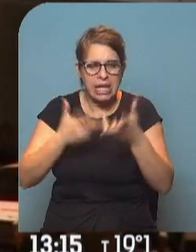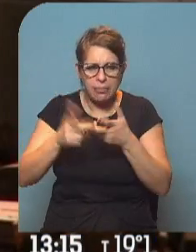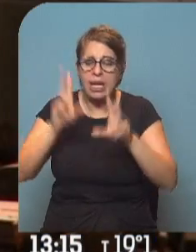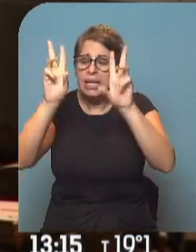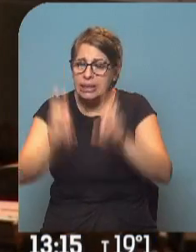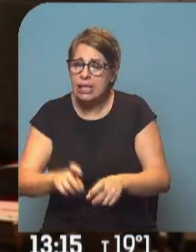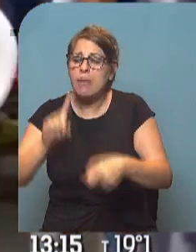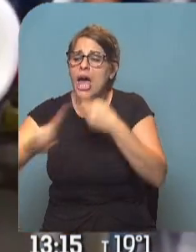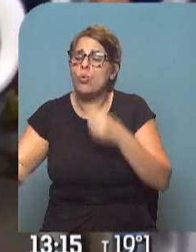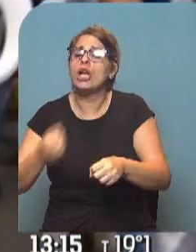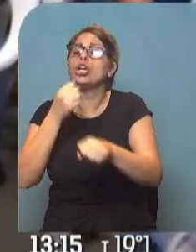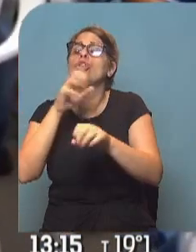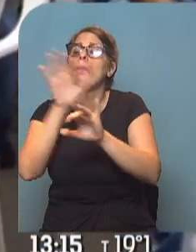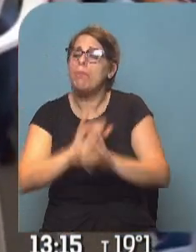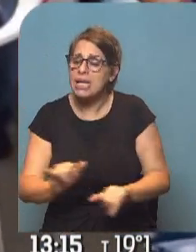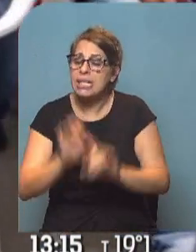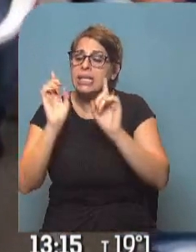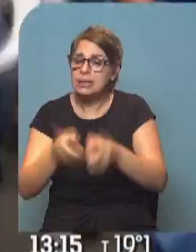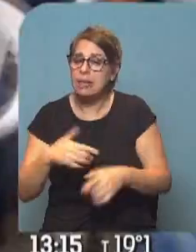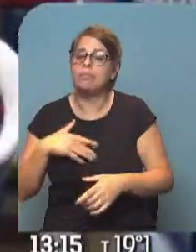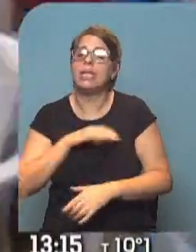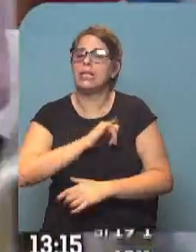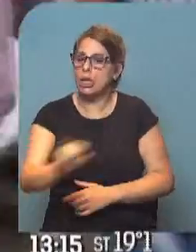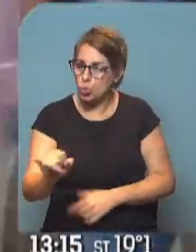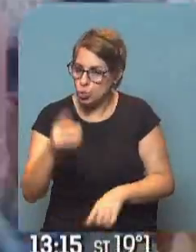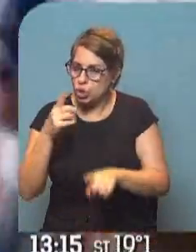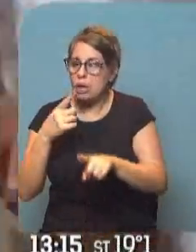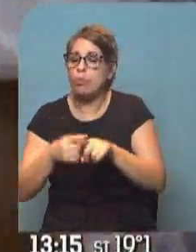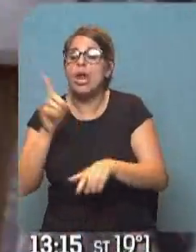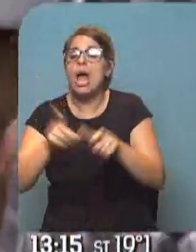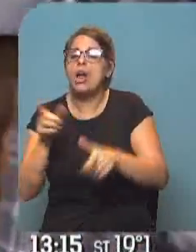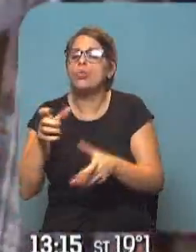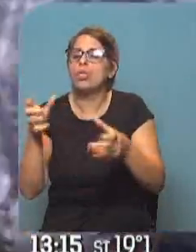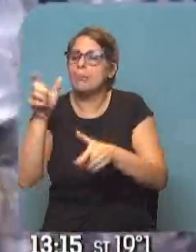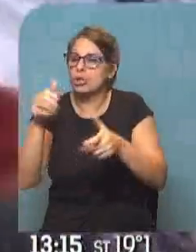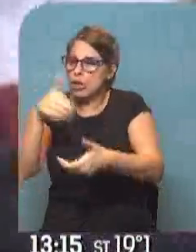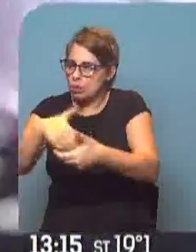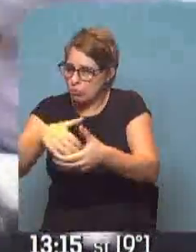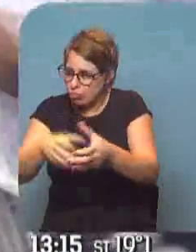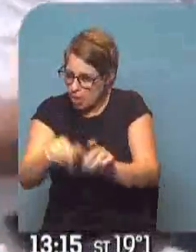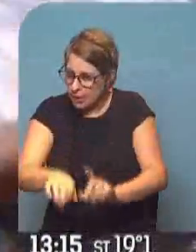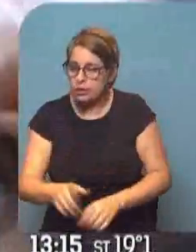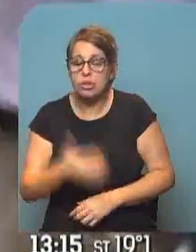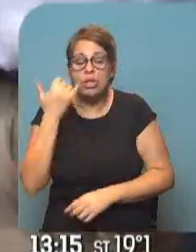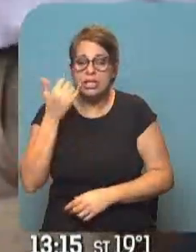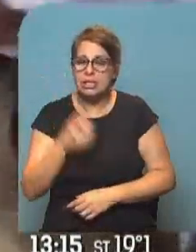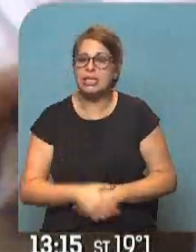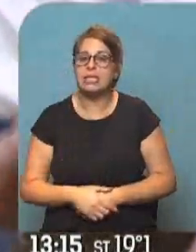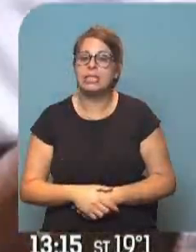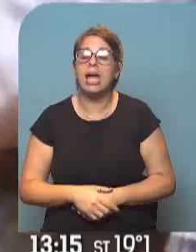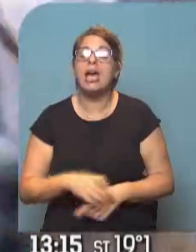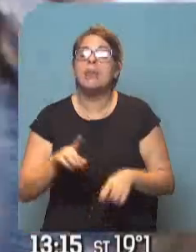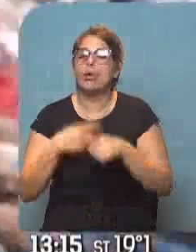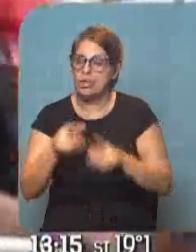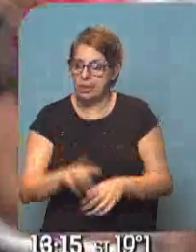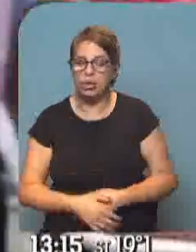de los acuerdos de paz, además, está siendo tocado por denuncias contra algunos miembros de la FARC que en principio estarían ya incorporados a la vida